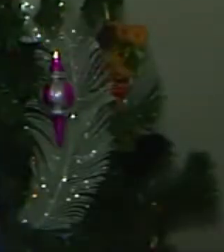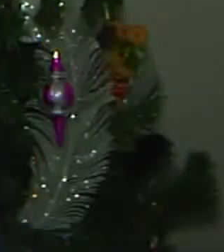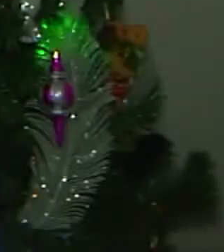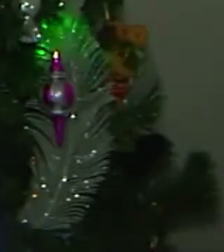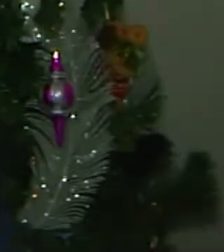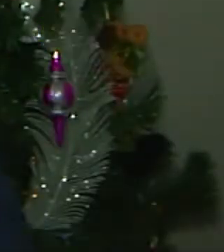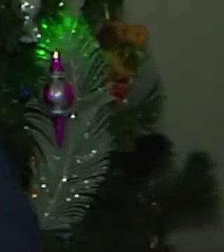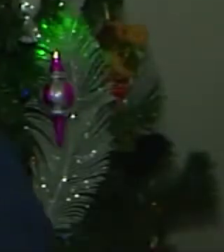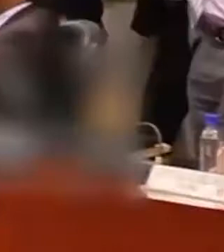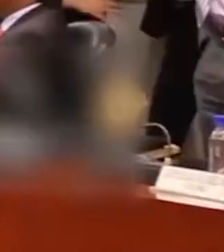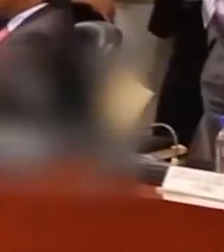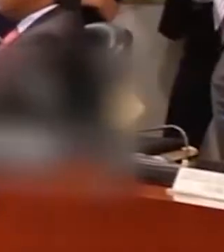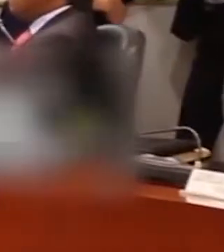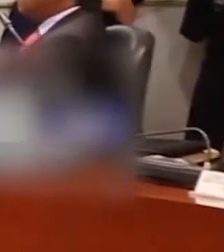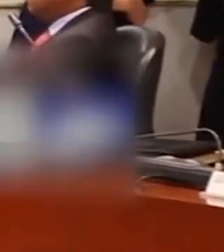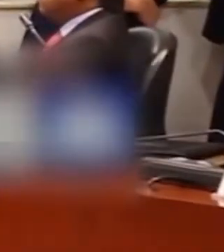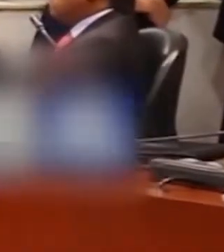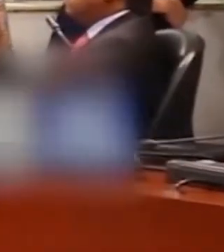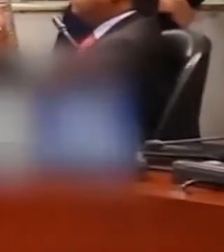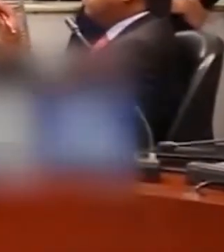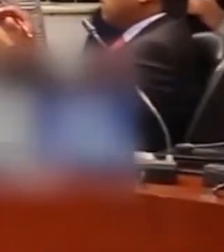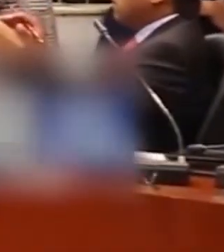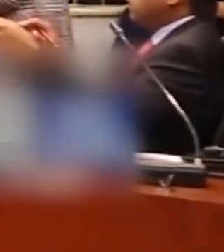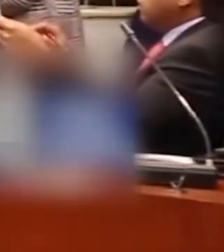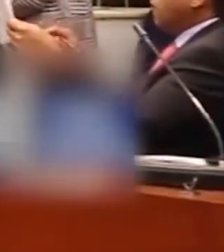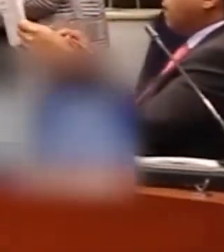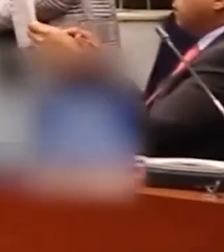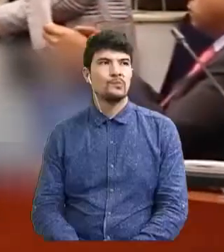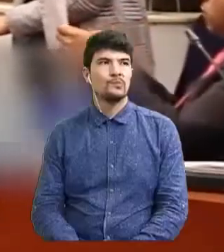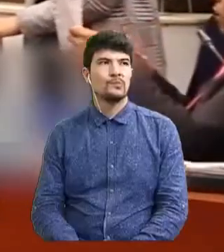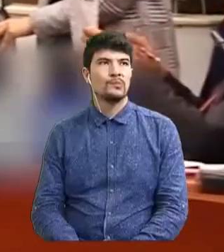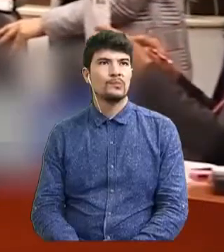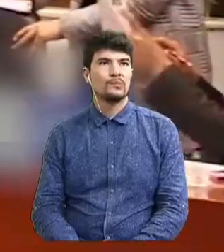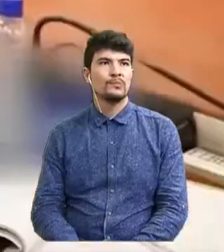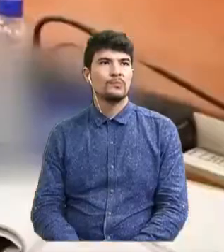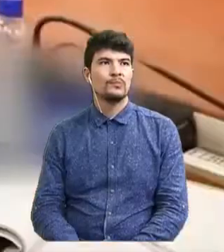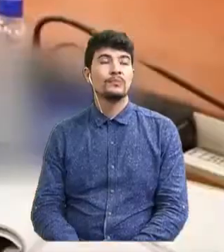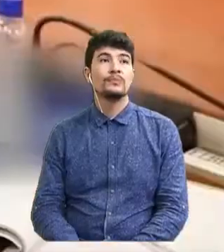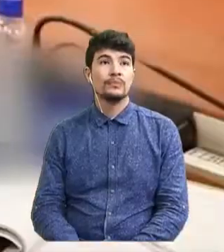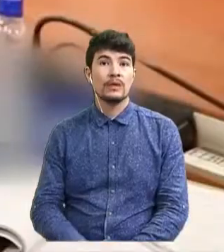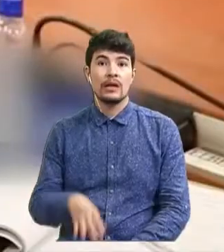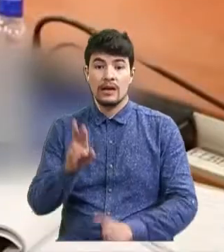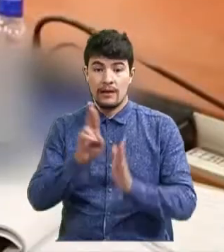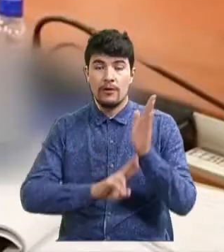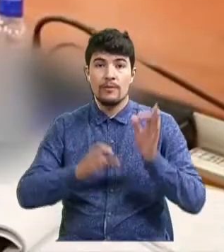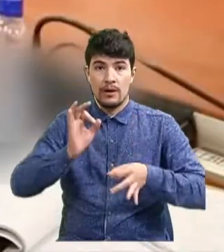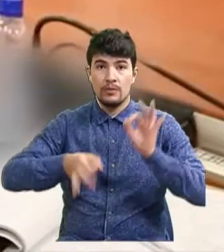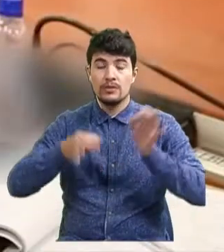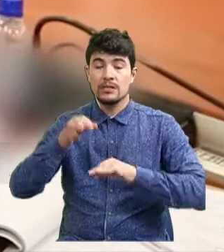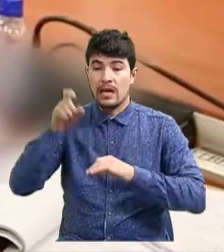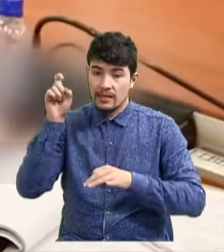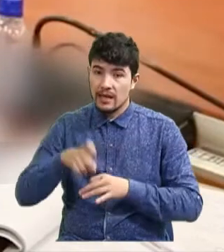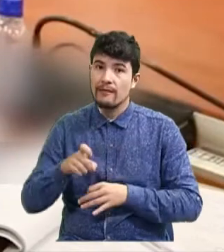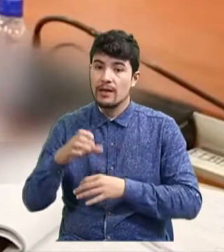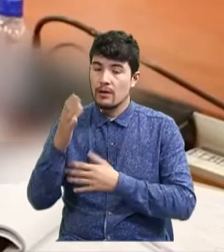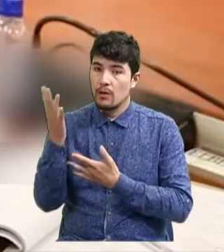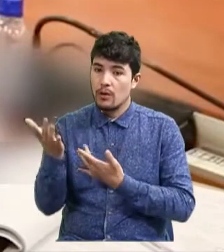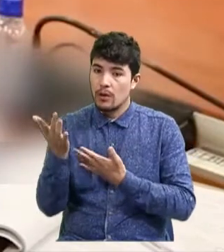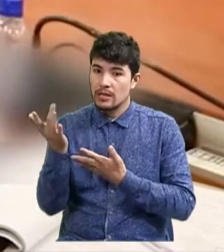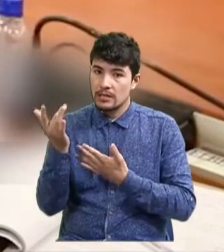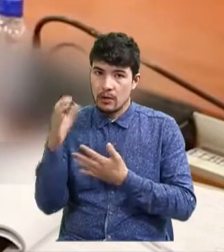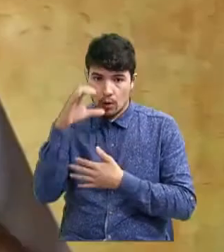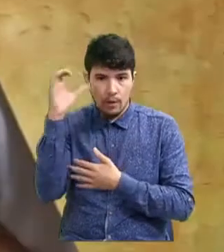recalcó que la reforma a la justicia es algo que tanto la ciudadanía como el país entero está esperando luego de los escándalos que han sacudido a la rama